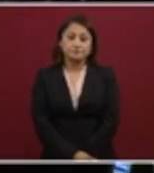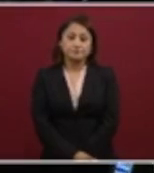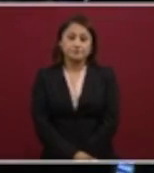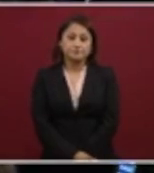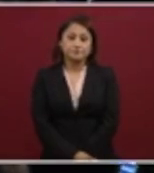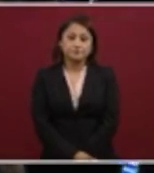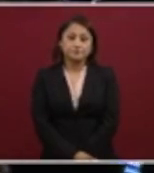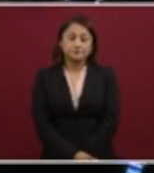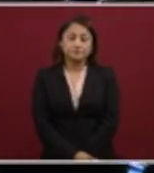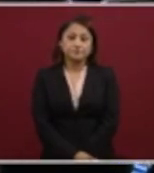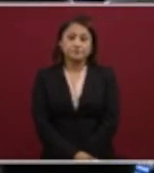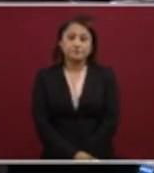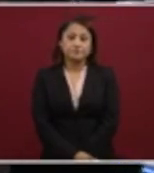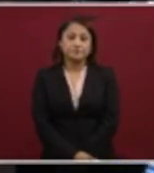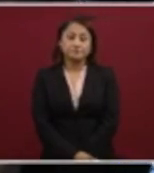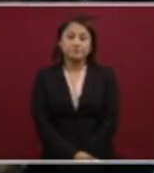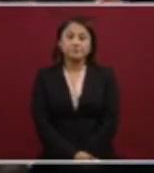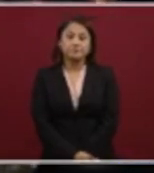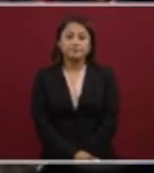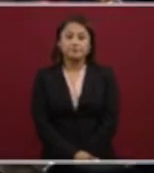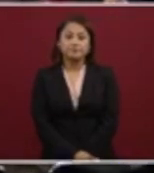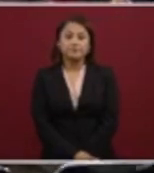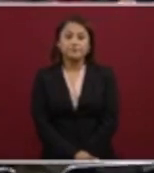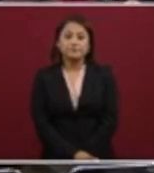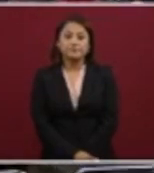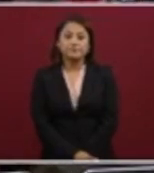les voy a mostrar, a ver, el